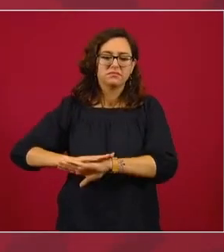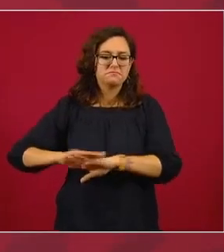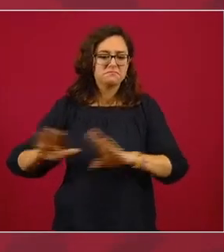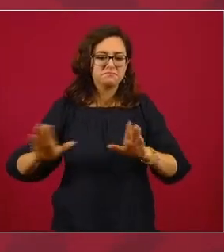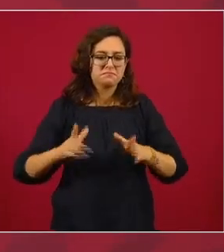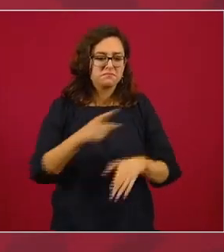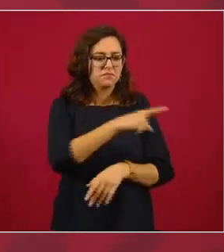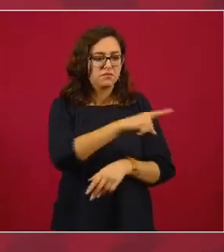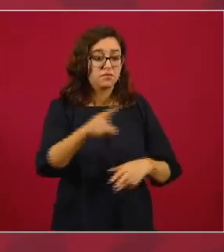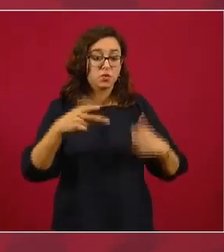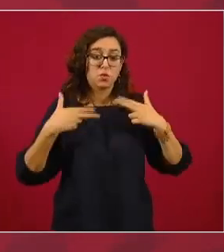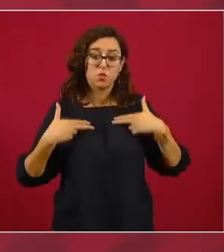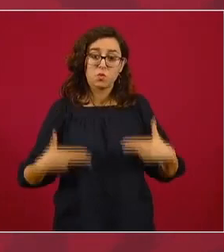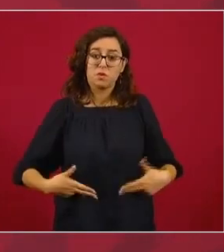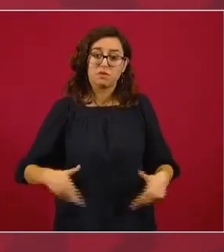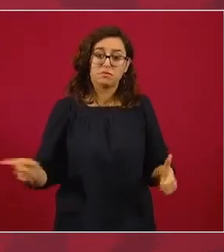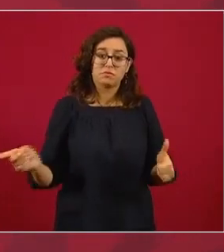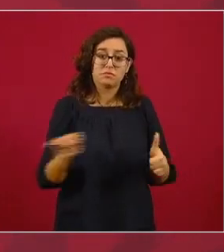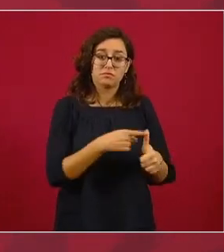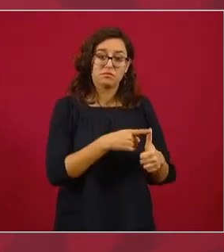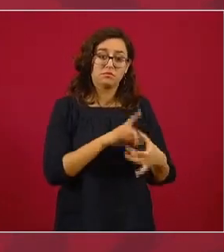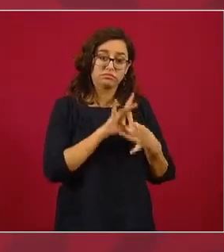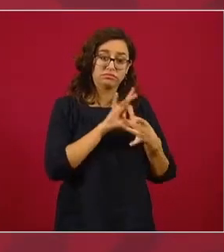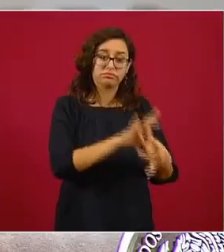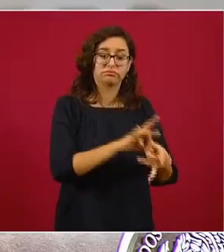actuando con humanismo.